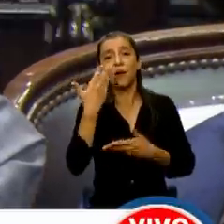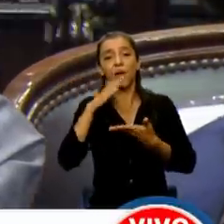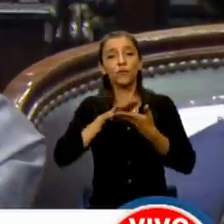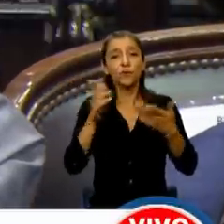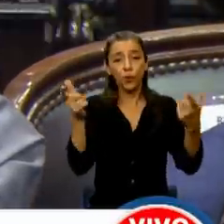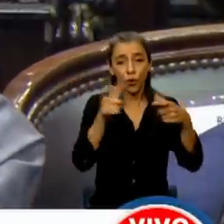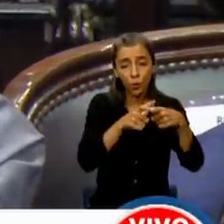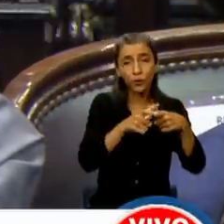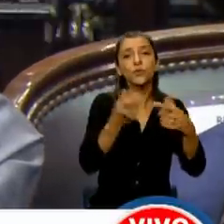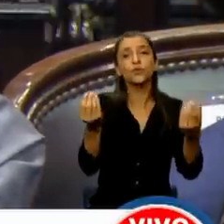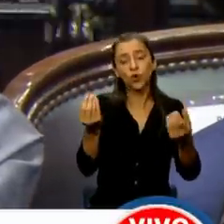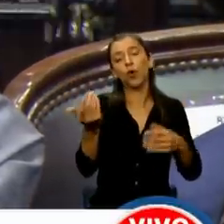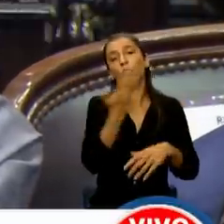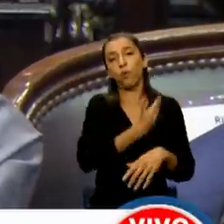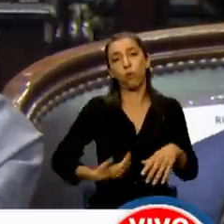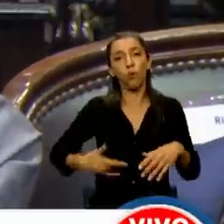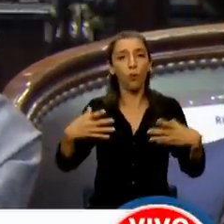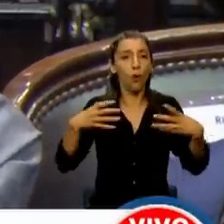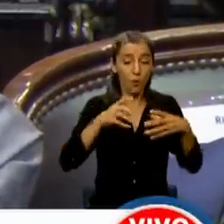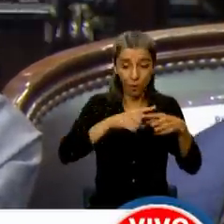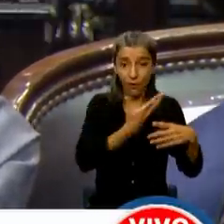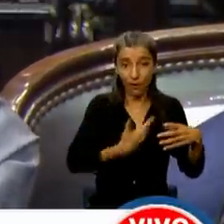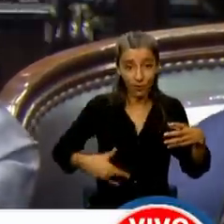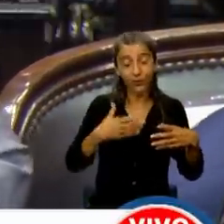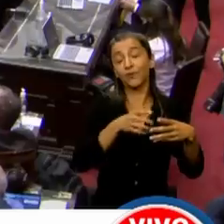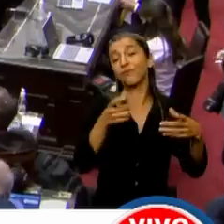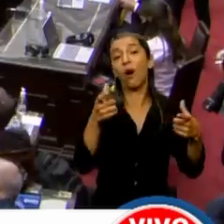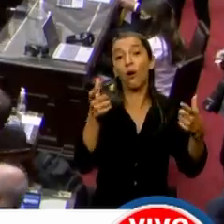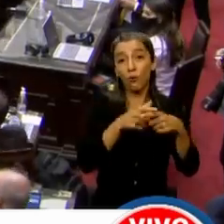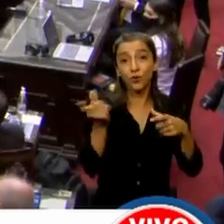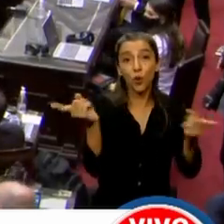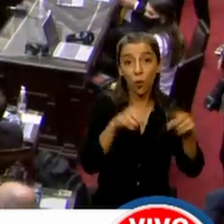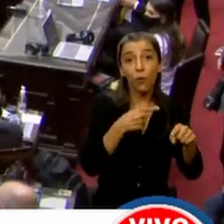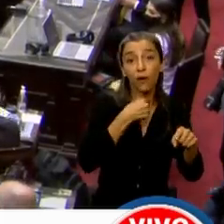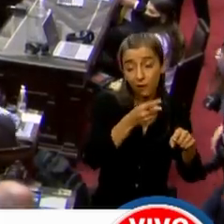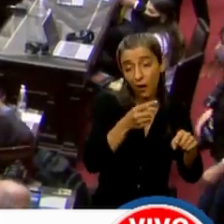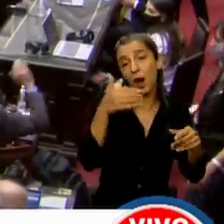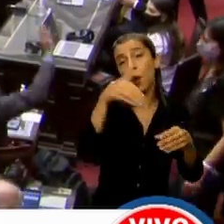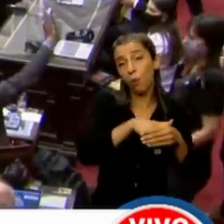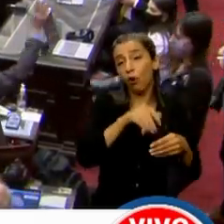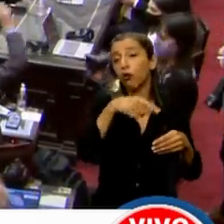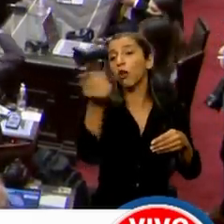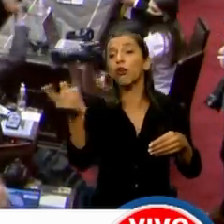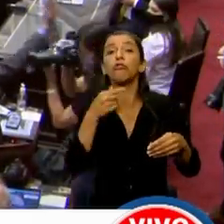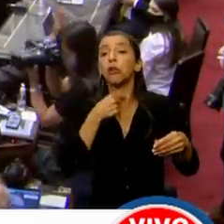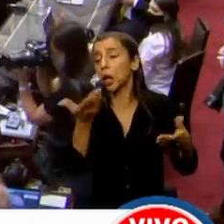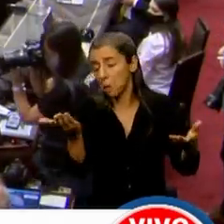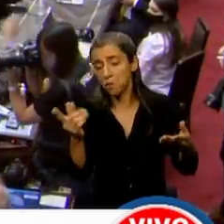votar el oficialismo tiene lo acompañan nosotros nos vamos a acompañar gracias disfrutado